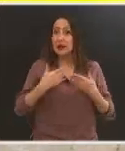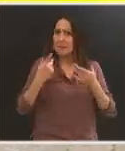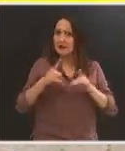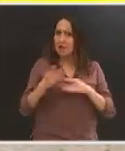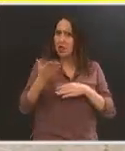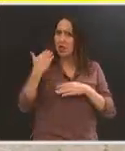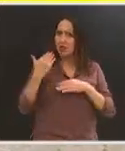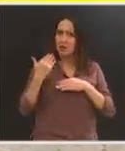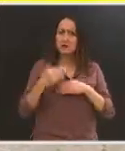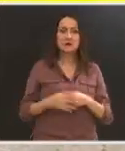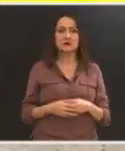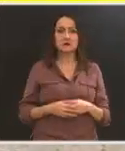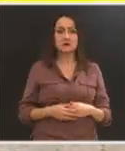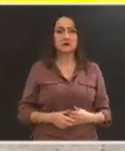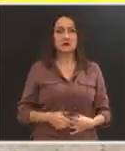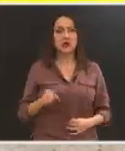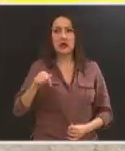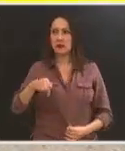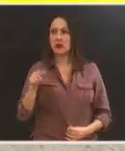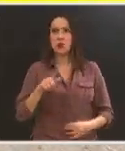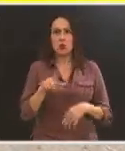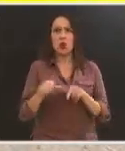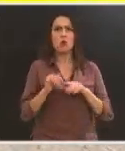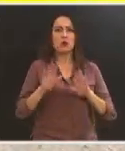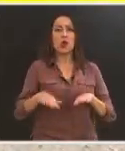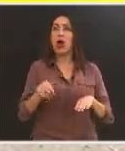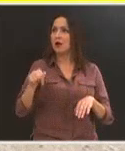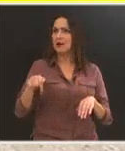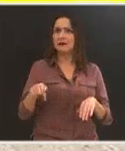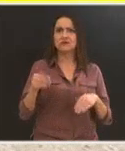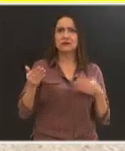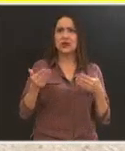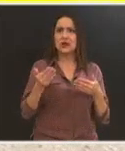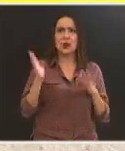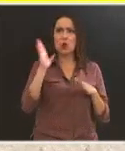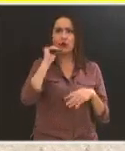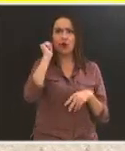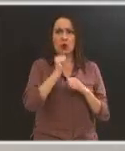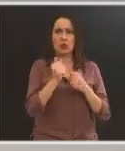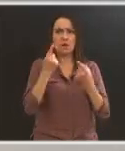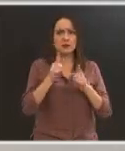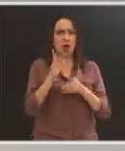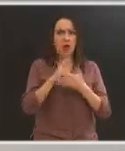antes, mamá? Aquí en la zona, muy tranquilo. Acá cerca no recuerdo.